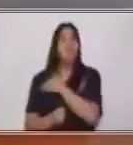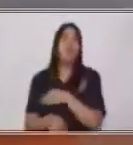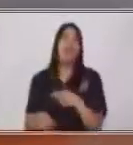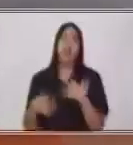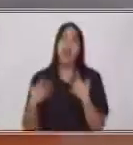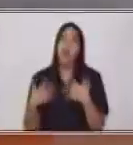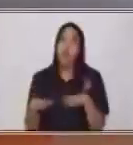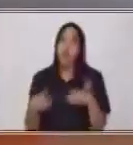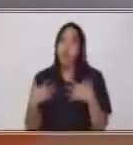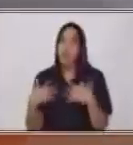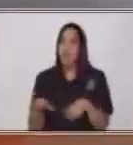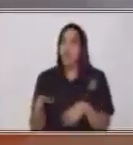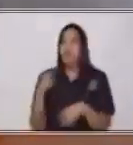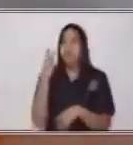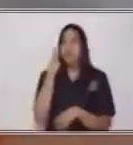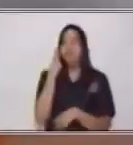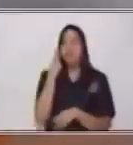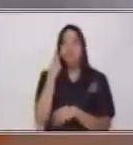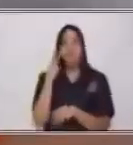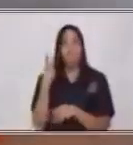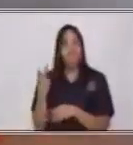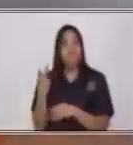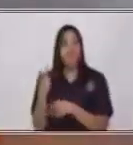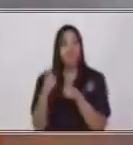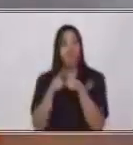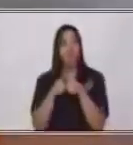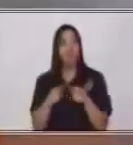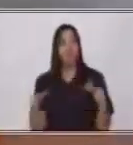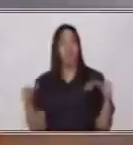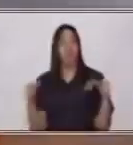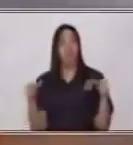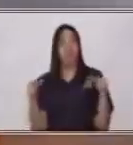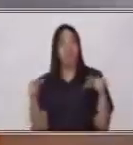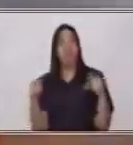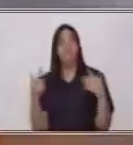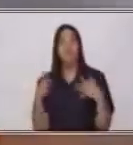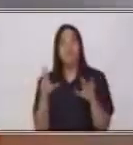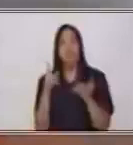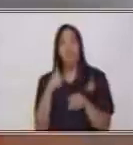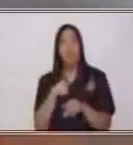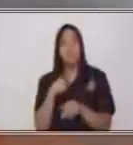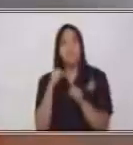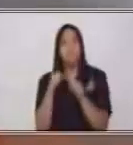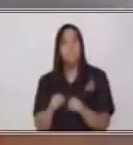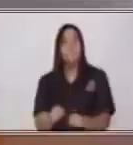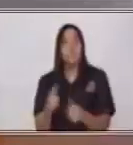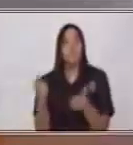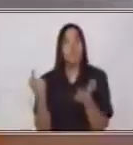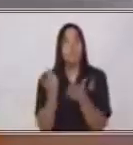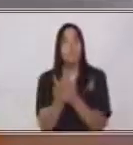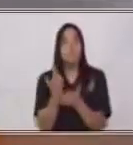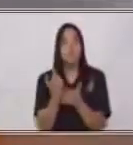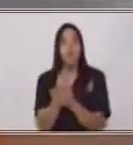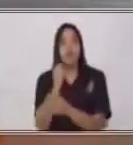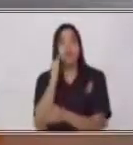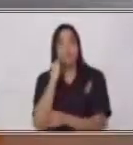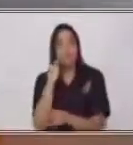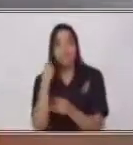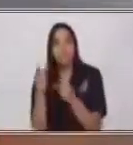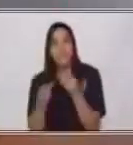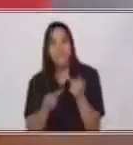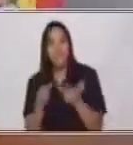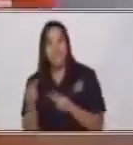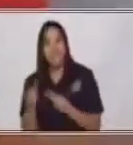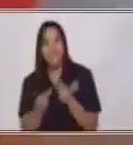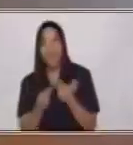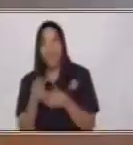Ay, quiero ver. Aquí están los billetes con que puedo pagar en la tienda. Y acá dentro